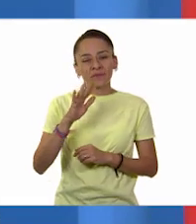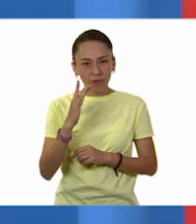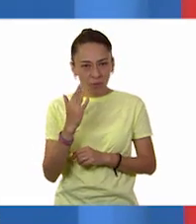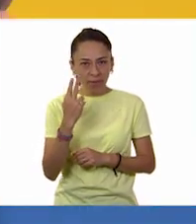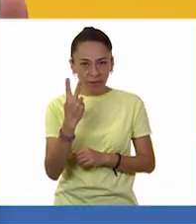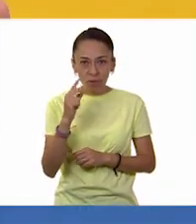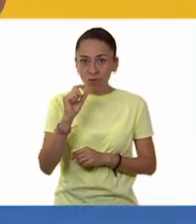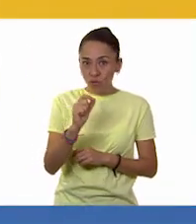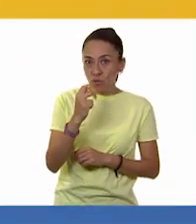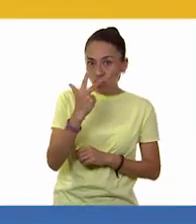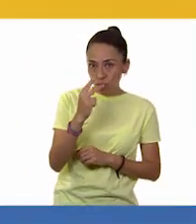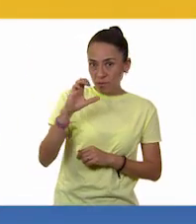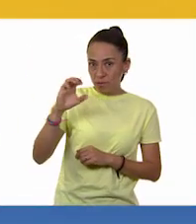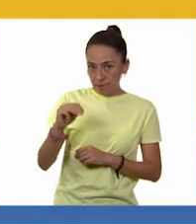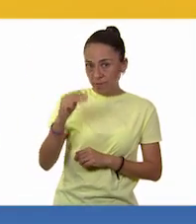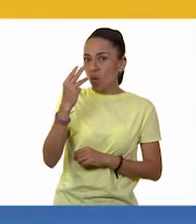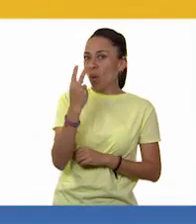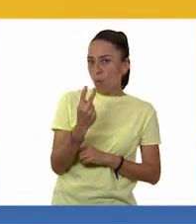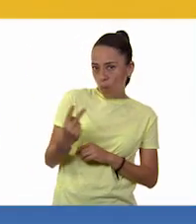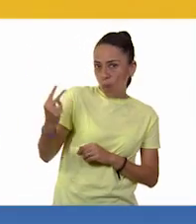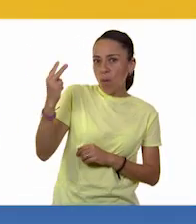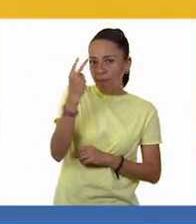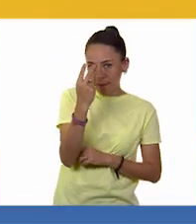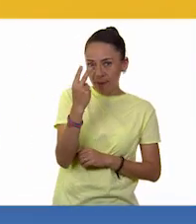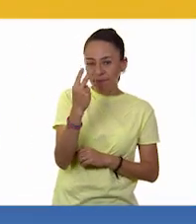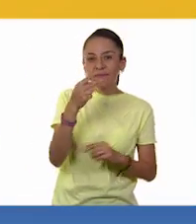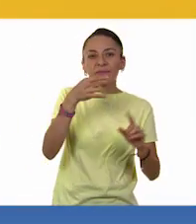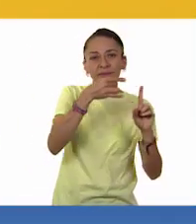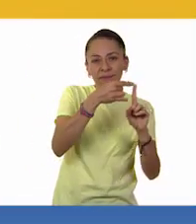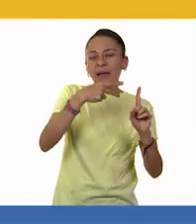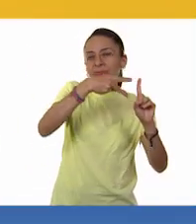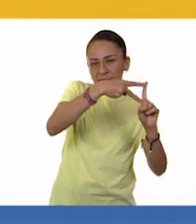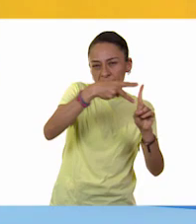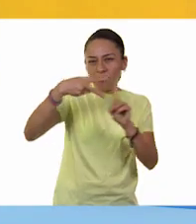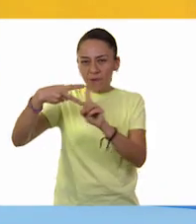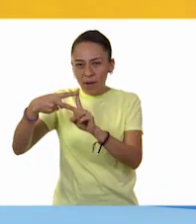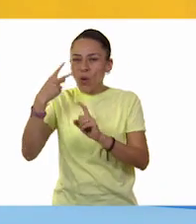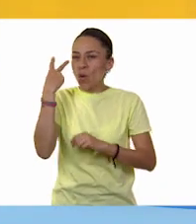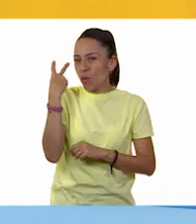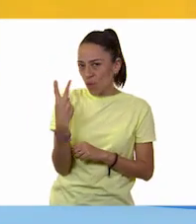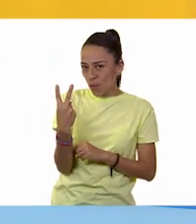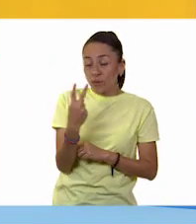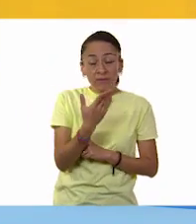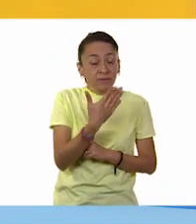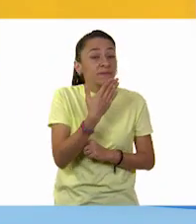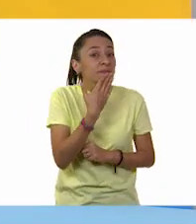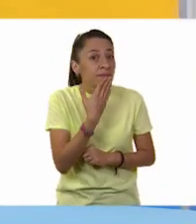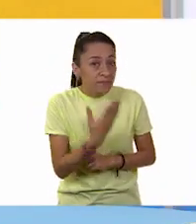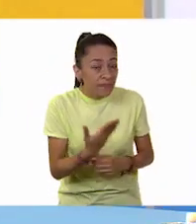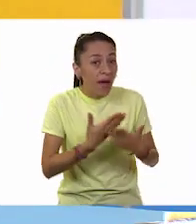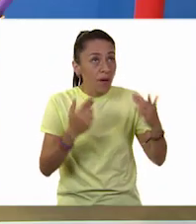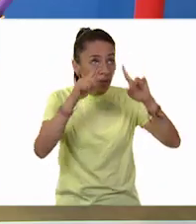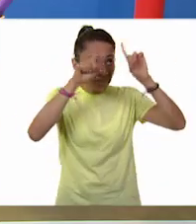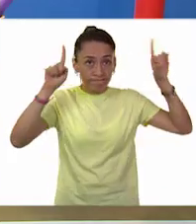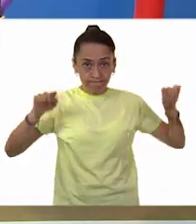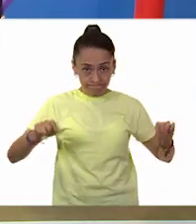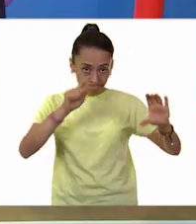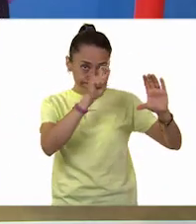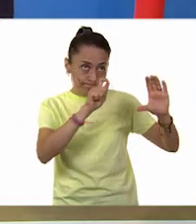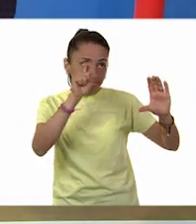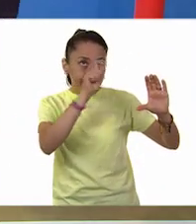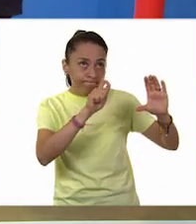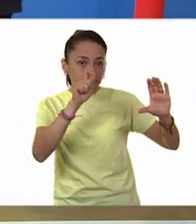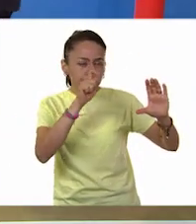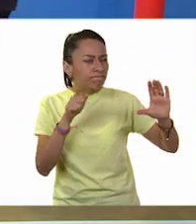centímetros cuadrados porque son dos triángulos ahí al fondo. Muy bien. Vamos a anotar entonces en el pizarrón.